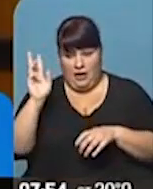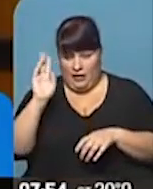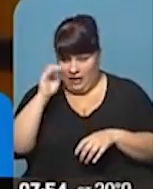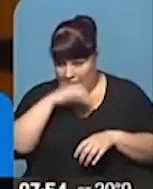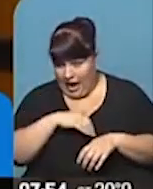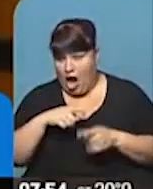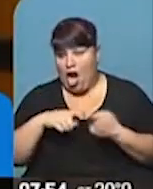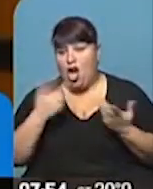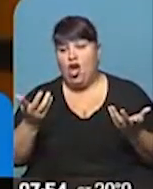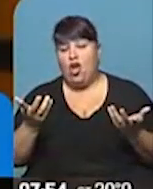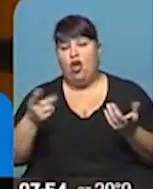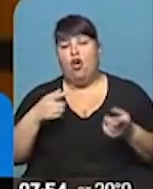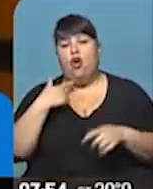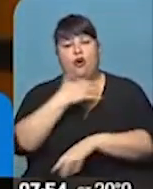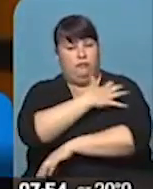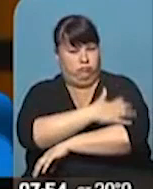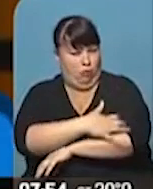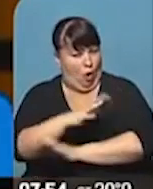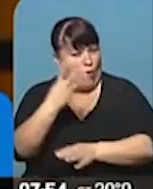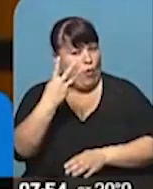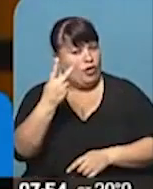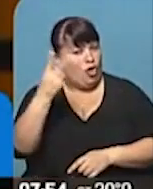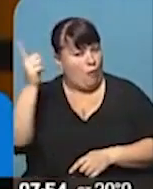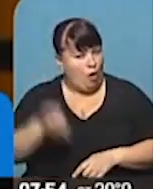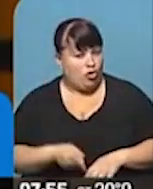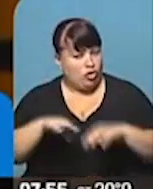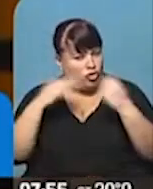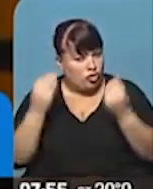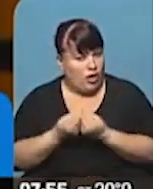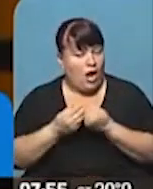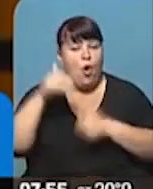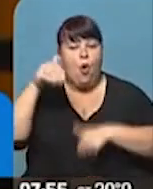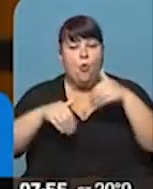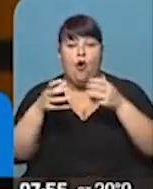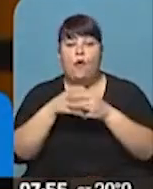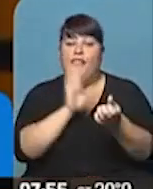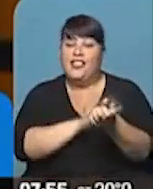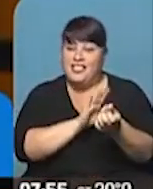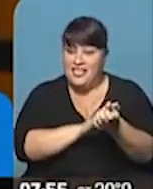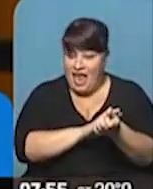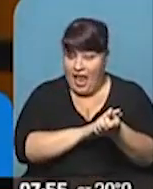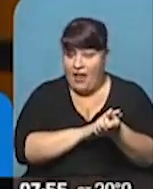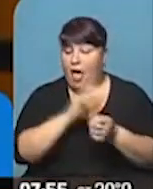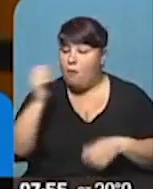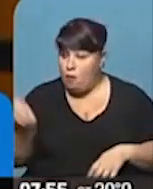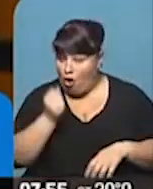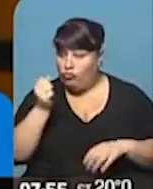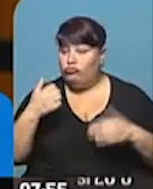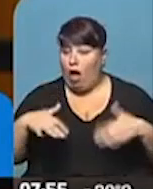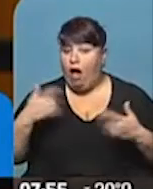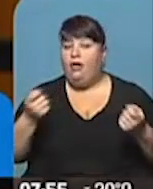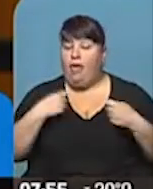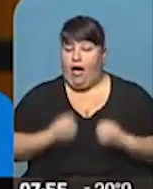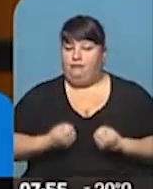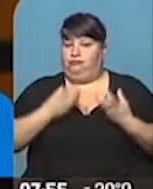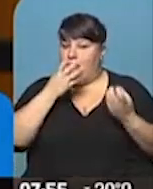precarios, la pobreza que alcanza cerca de un 42%, una elección del Frente de Izquierda importante, la verdad que ha levantado el